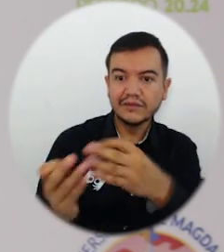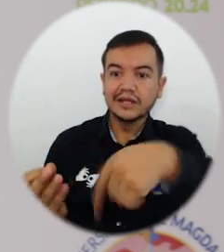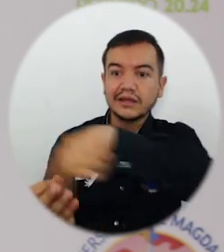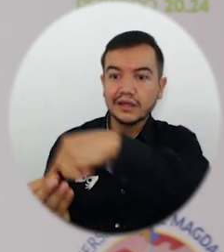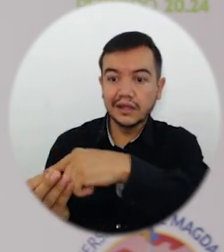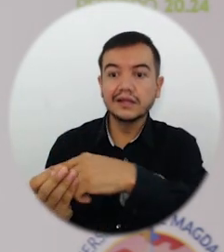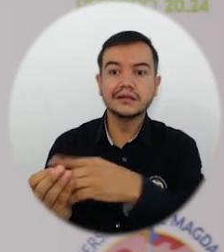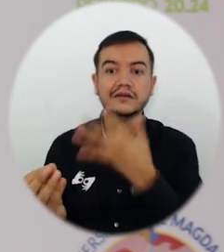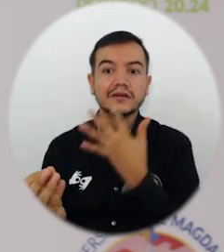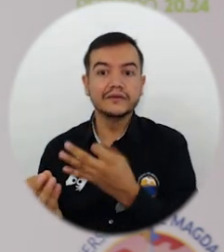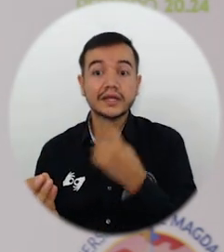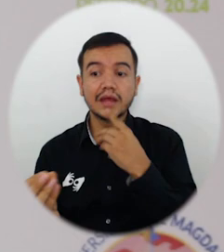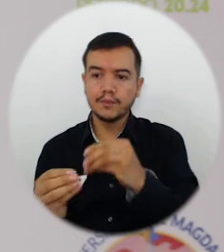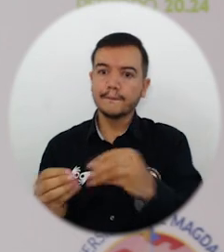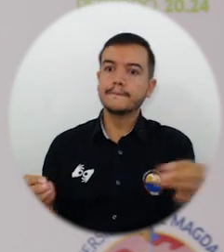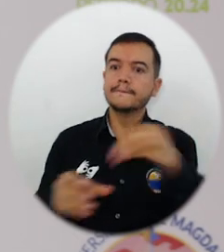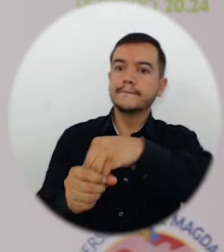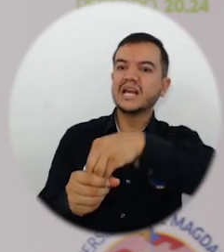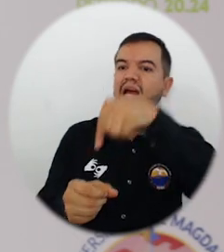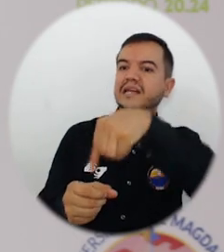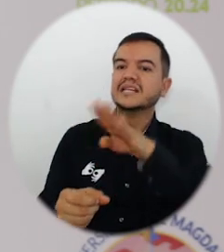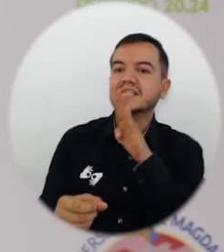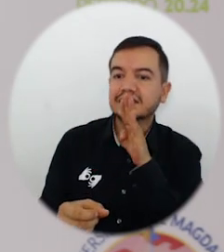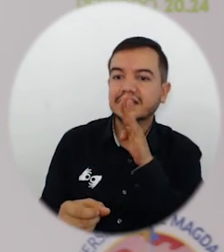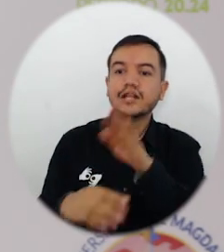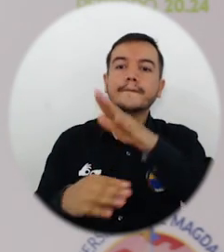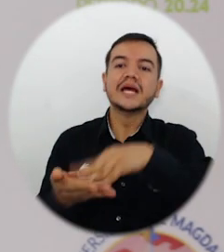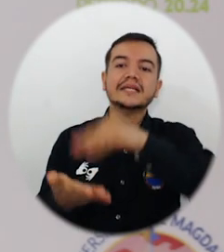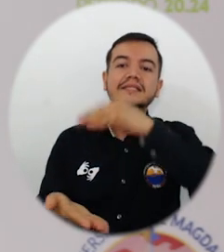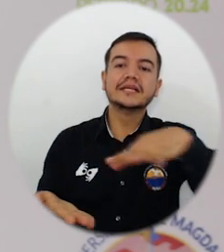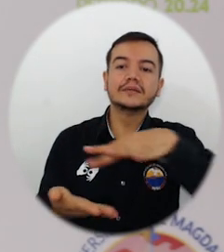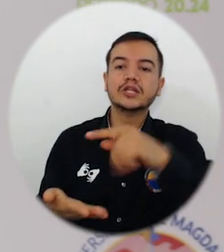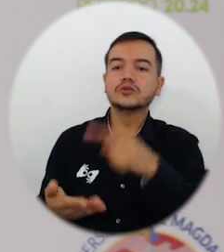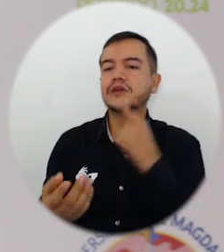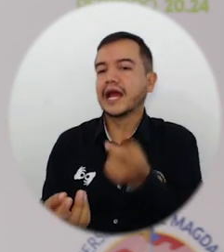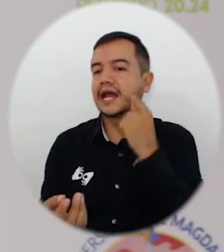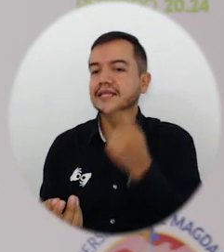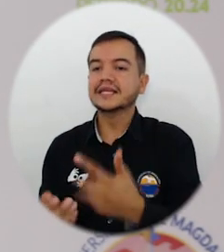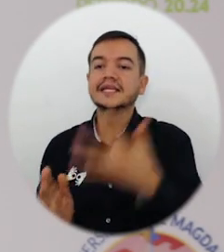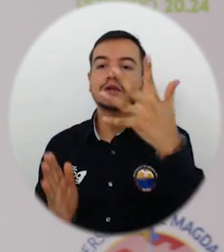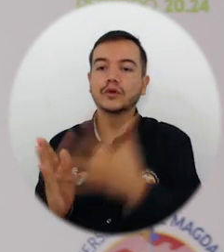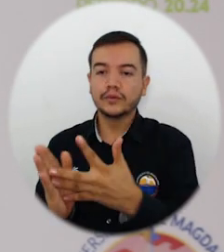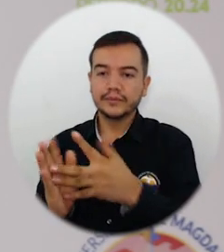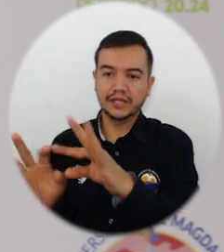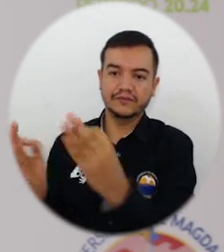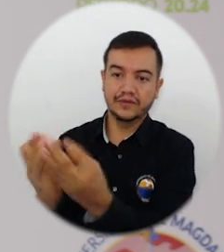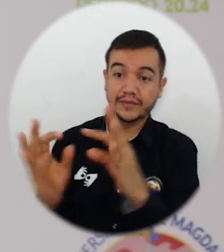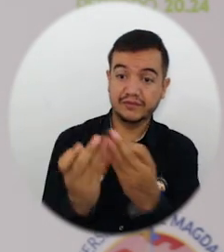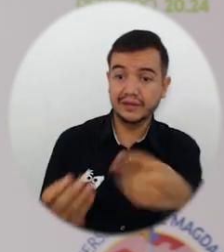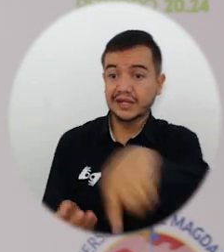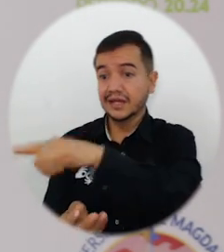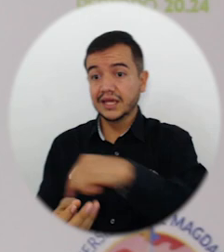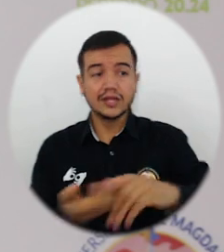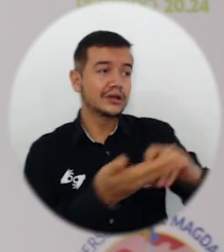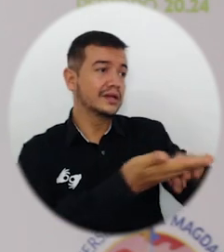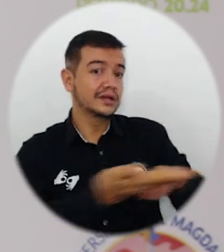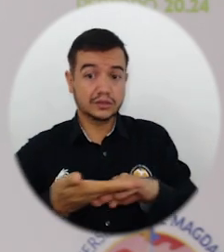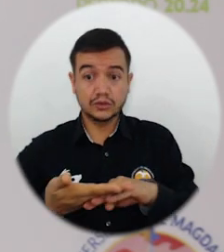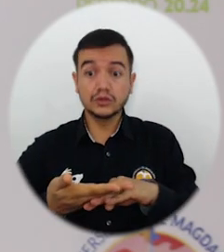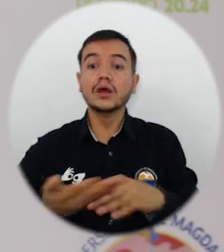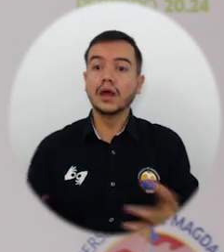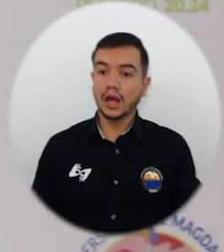que hoy ven con preocupación que tienen una deuda que no saben cómo pagar, que muchos no han recuperado su trabajo, no han recuperado su empleo. Así que